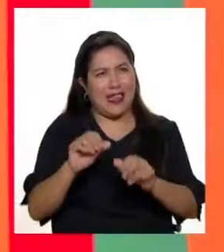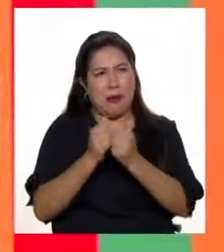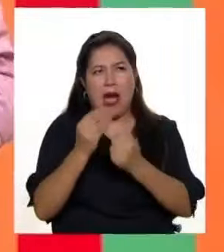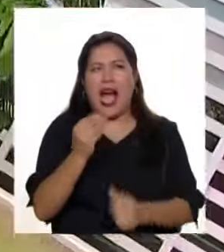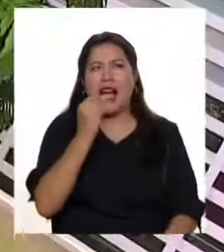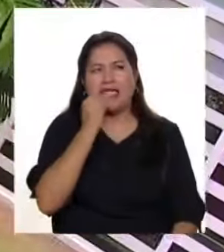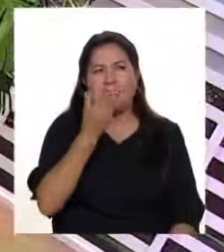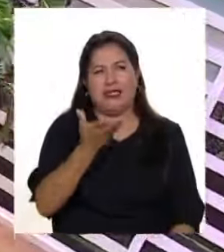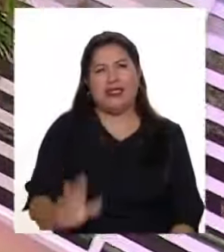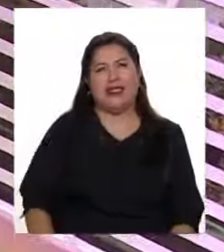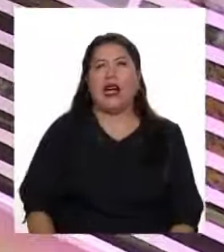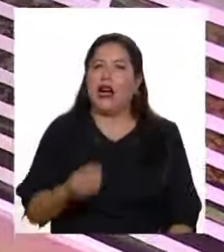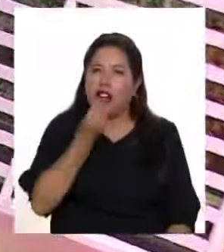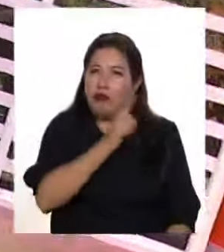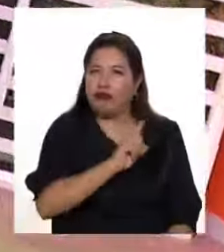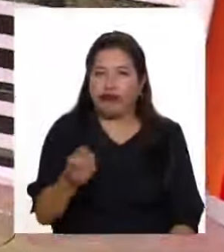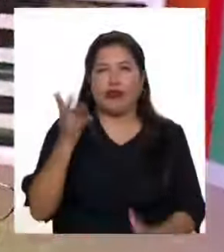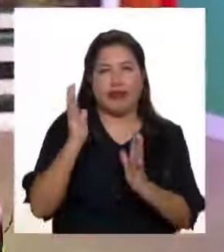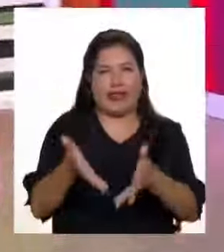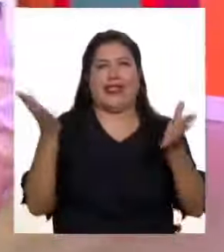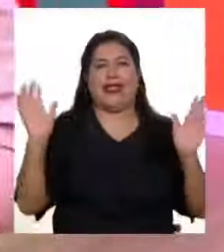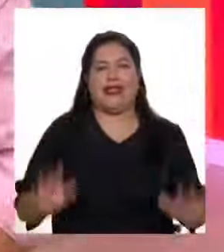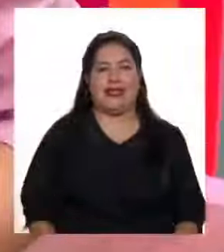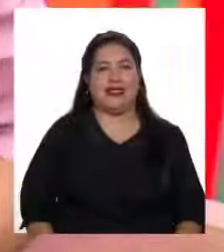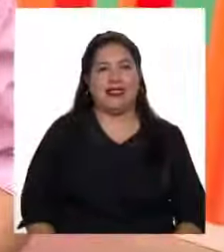Pero deja de comerte la comida, pues.